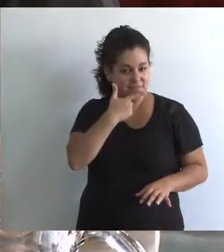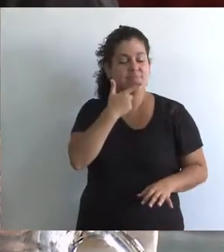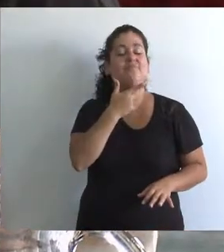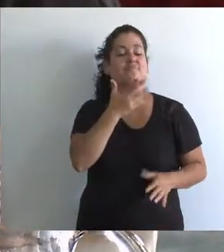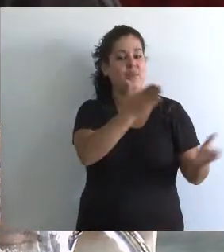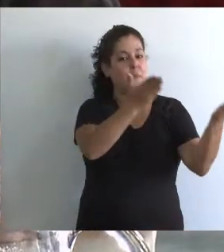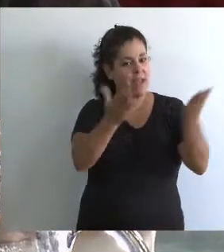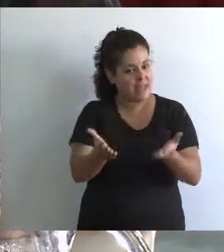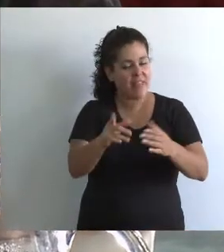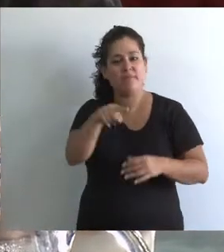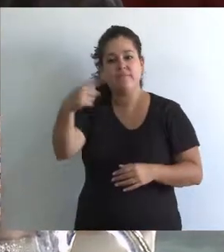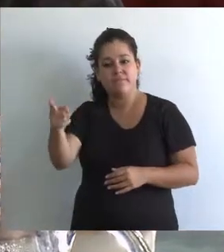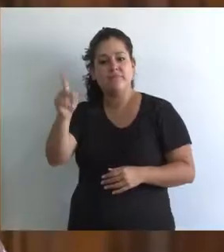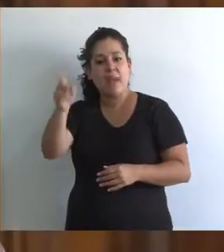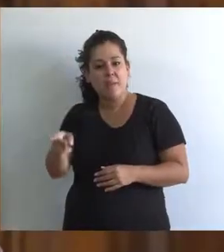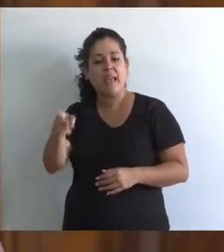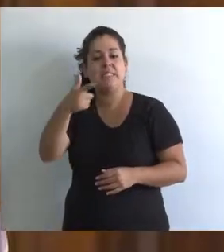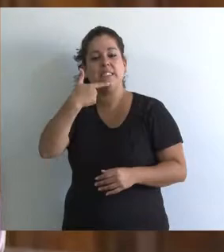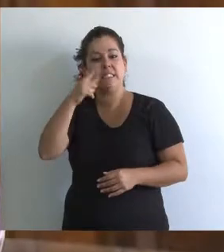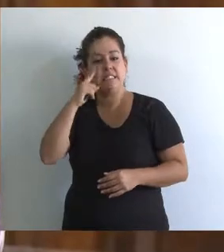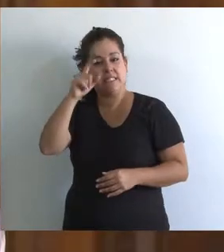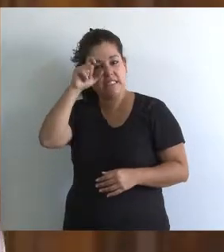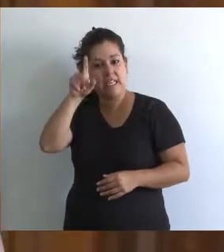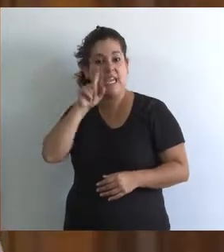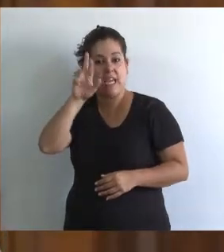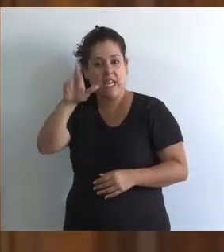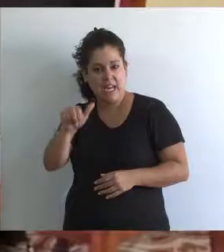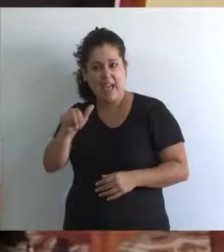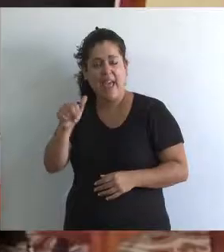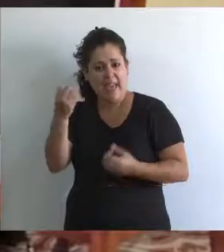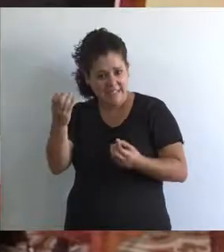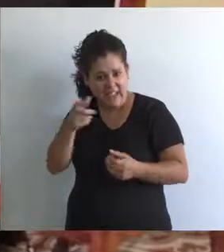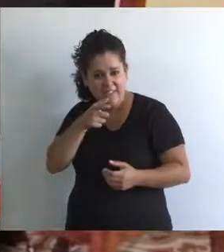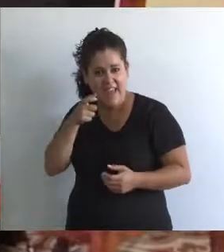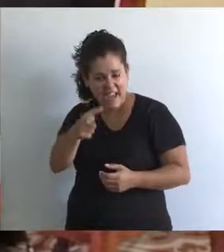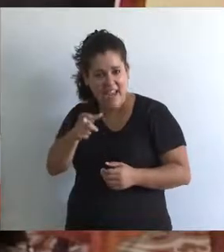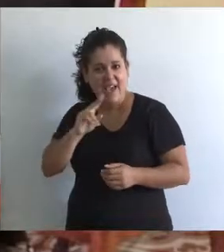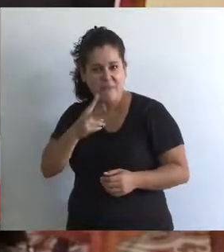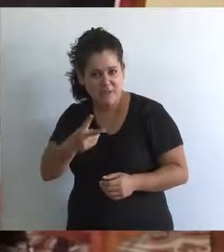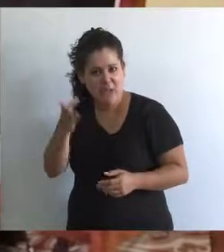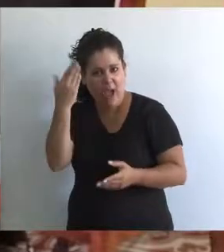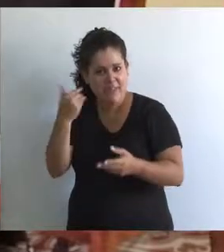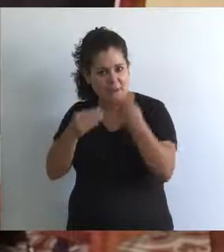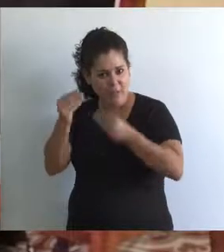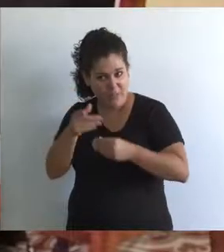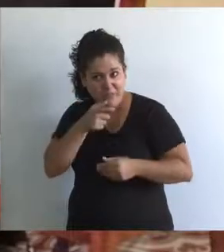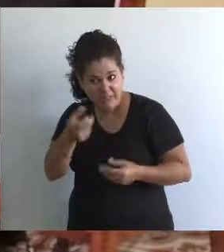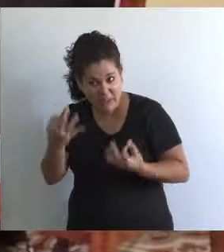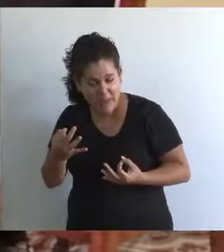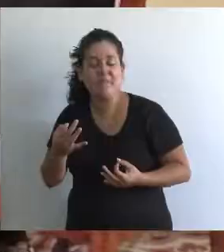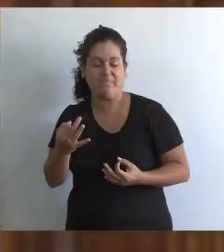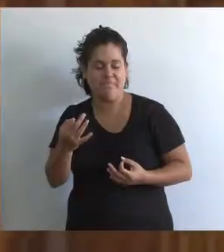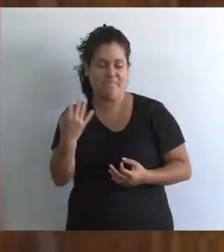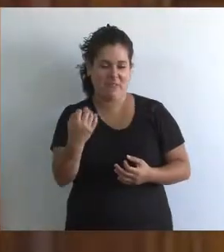¿Cómo va, Margarita? Bienvenida. Y Pablo Cieira, de la Agencia de Noticias Argentinas. ¿Está bien dicho el apellido? Bien, Pablo estaba tan preocupado por esto, así que lo dijimos